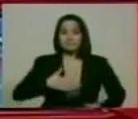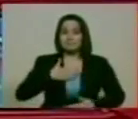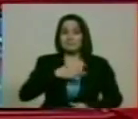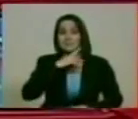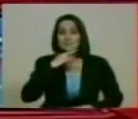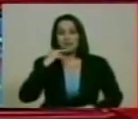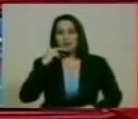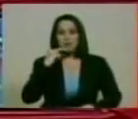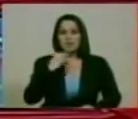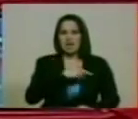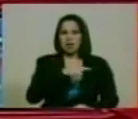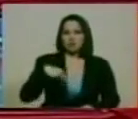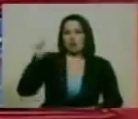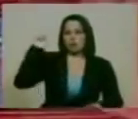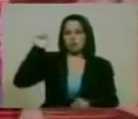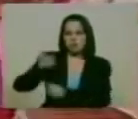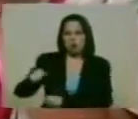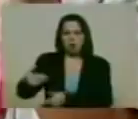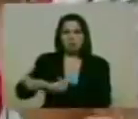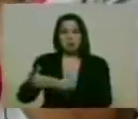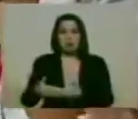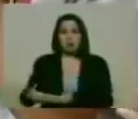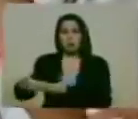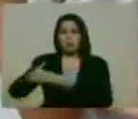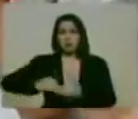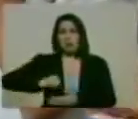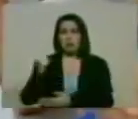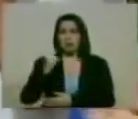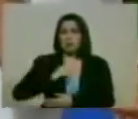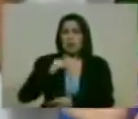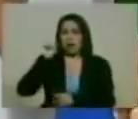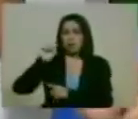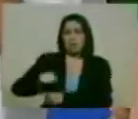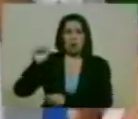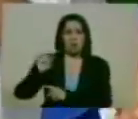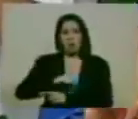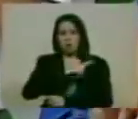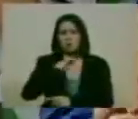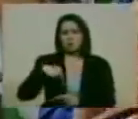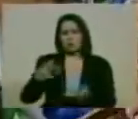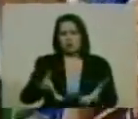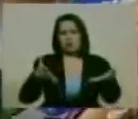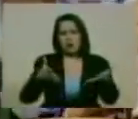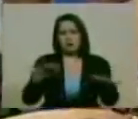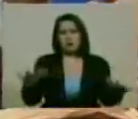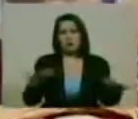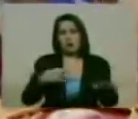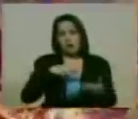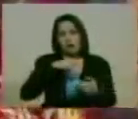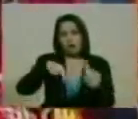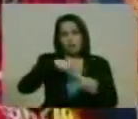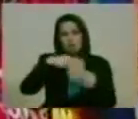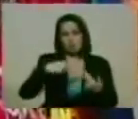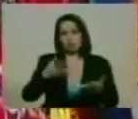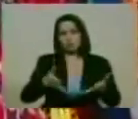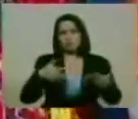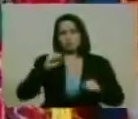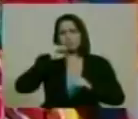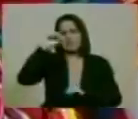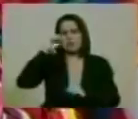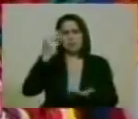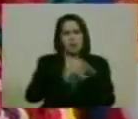a dar y tenemos un solo destino. La victoria de la revolución bolivariana. La victoria del pueblo